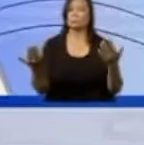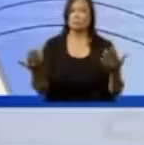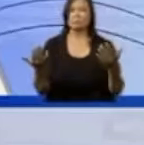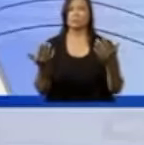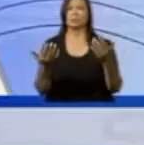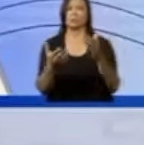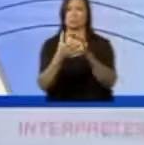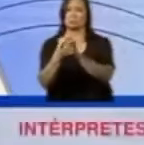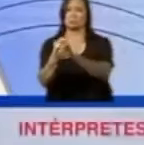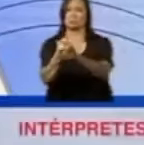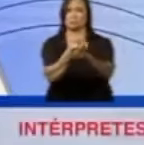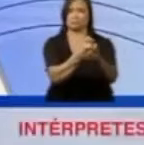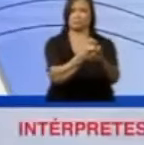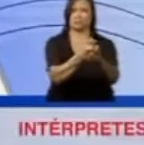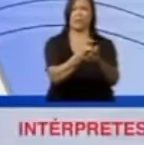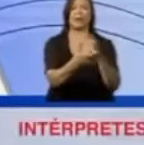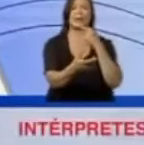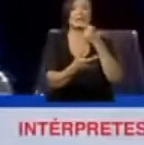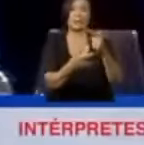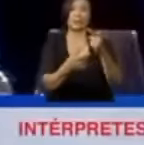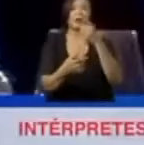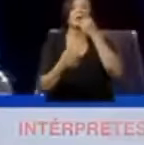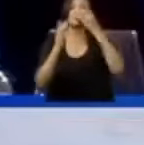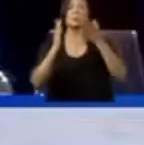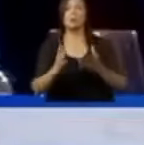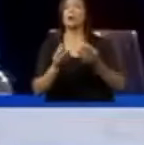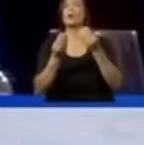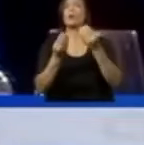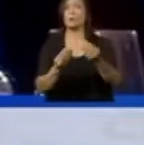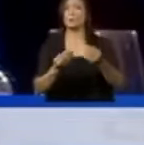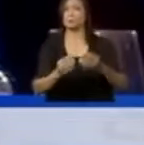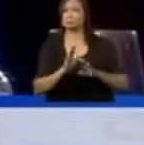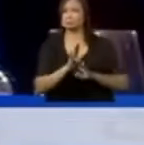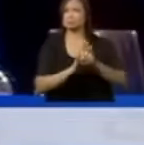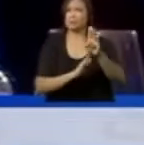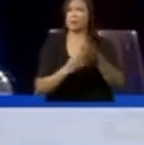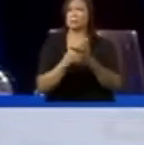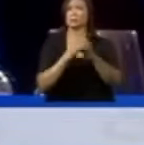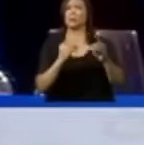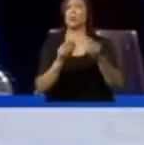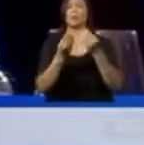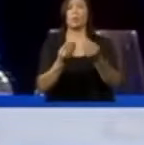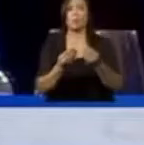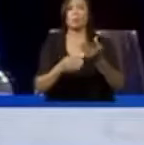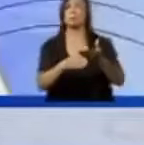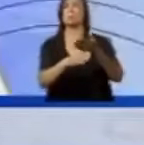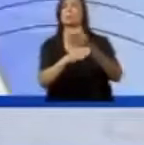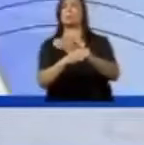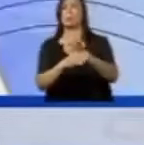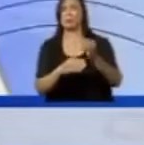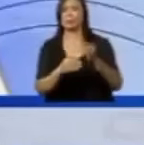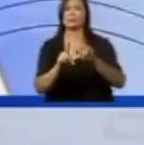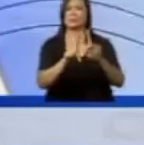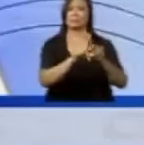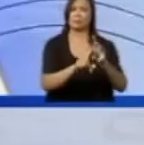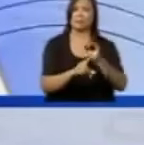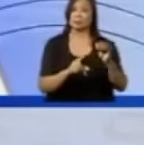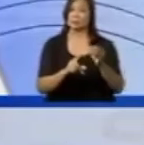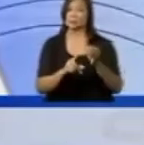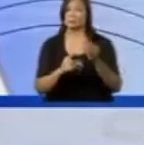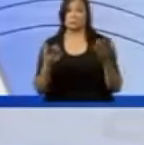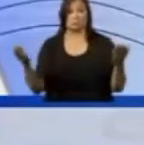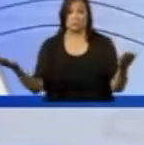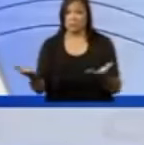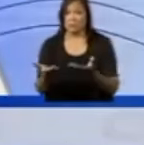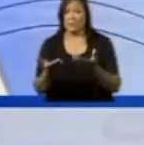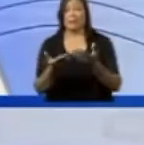quizás con un apretón de manos que le diga al pueblo dominicano cómo hemos crecido en democracia, cómo hemos crecido en pluralidad. Su